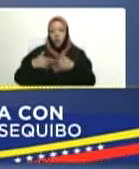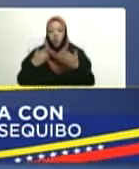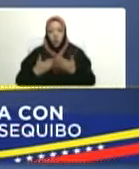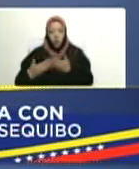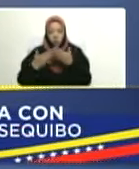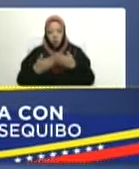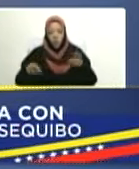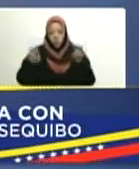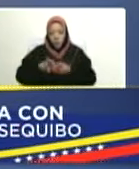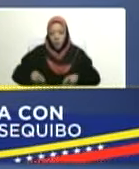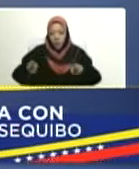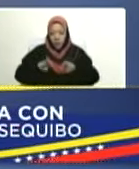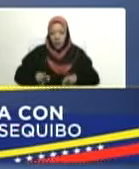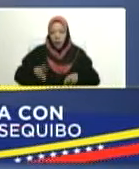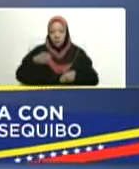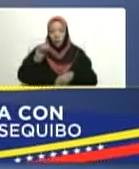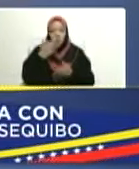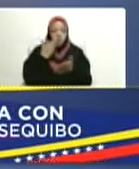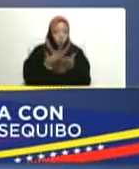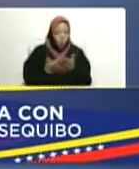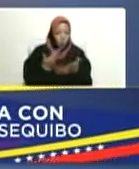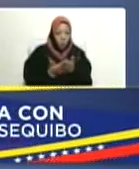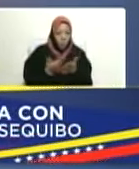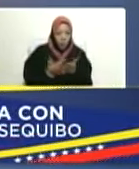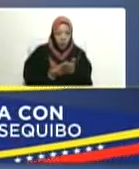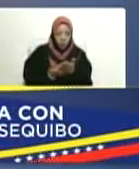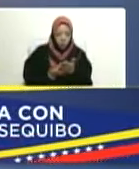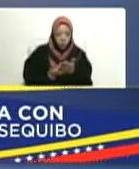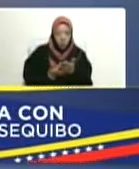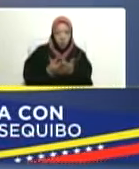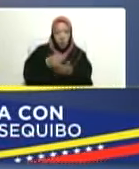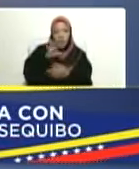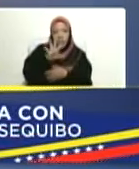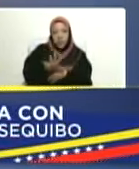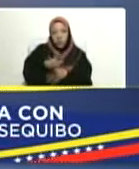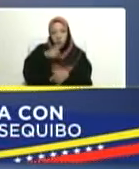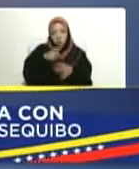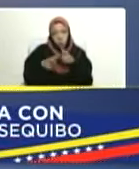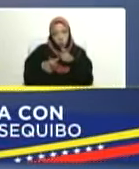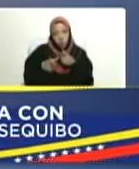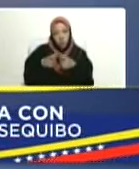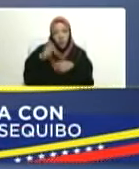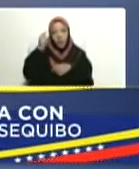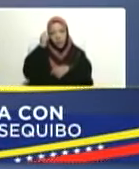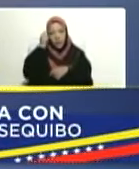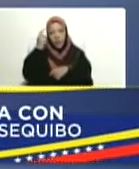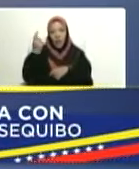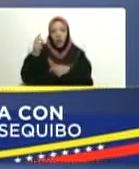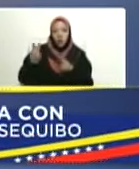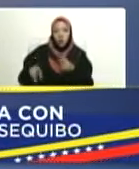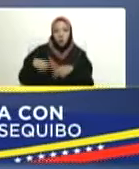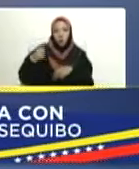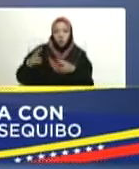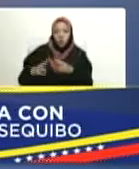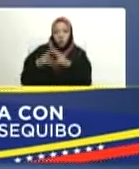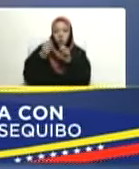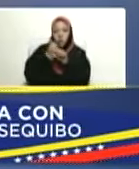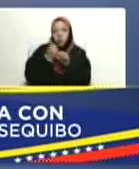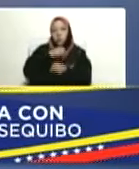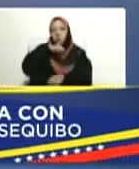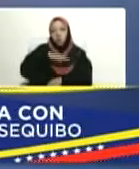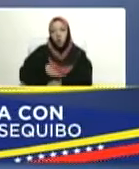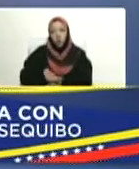Ahí tienen los documentos de los cinco momentos que expliqué hace unos días, los cinco momentos